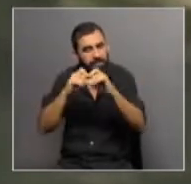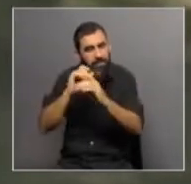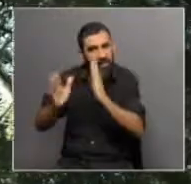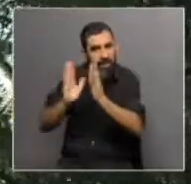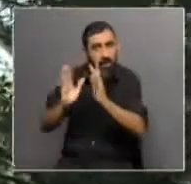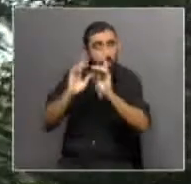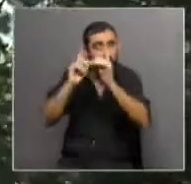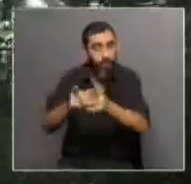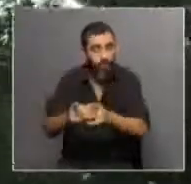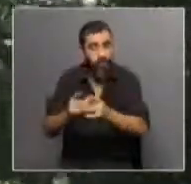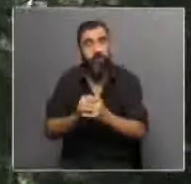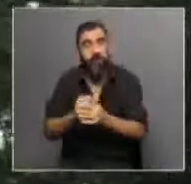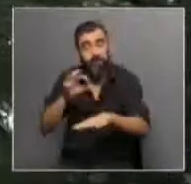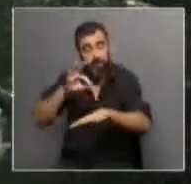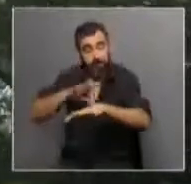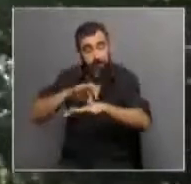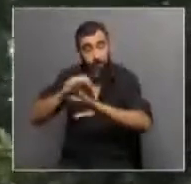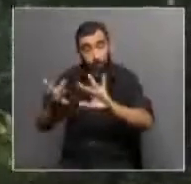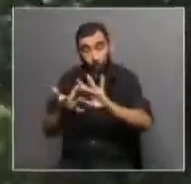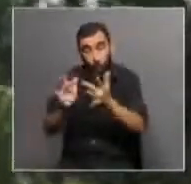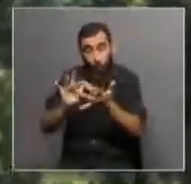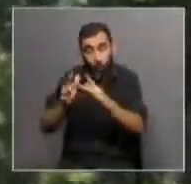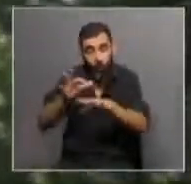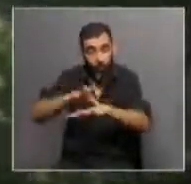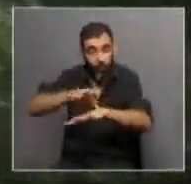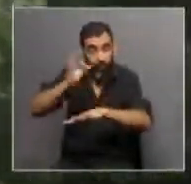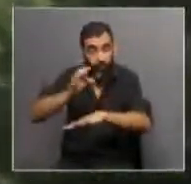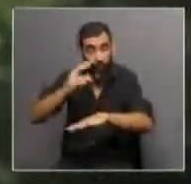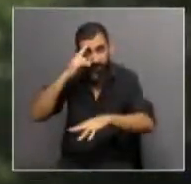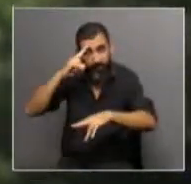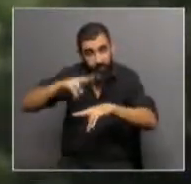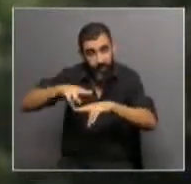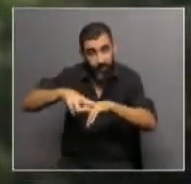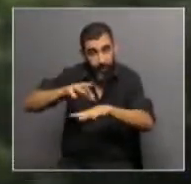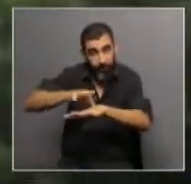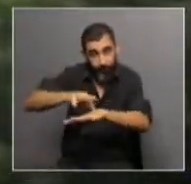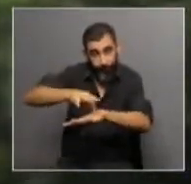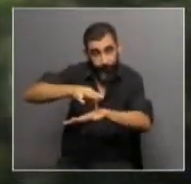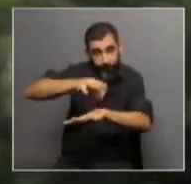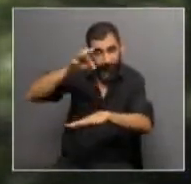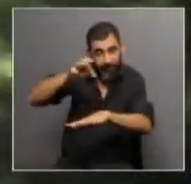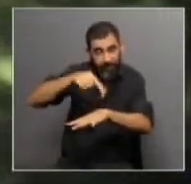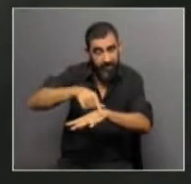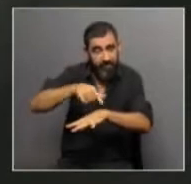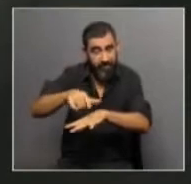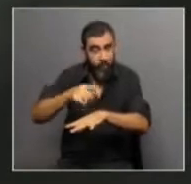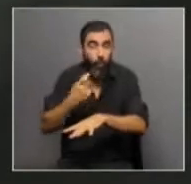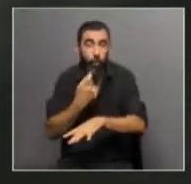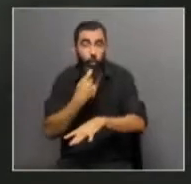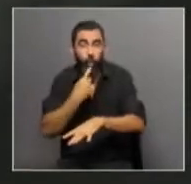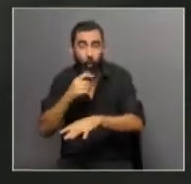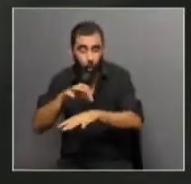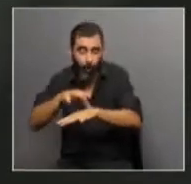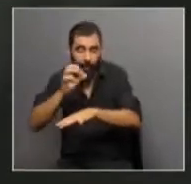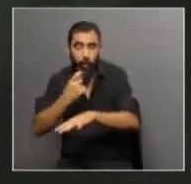tratamiento. Las dermatitis de contacto son cuadros de eczema en la piel, es decir, cuadros de